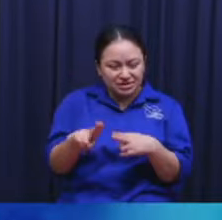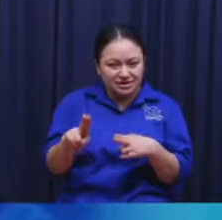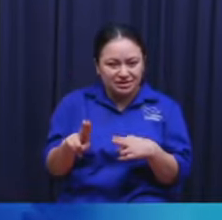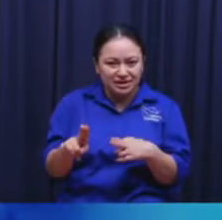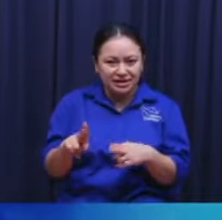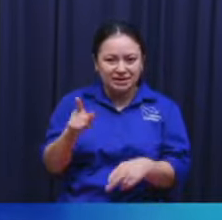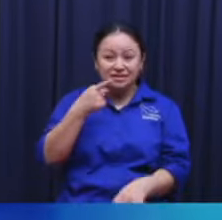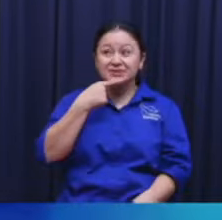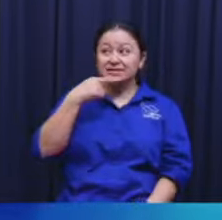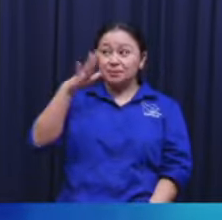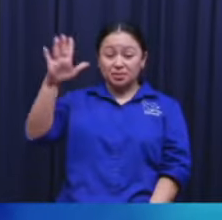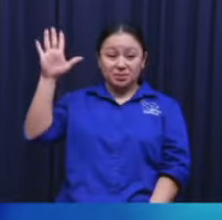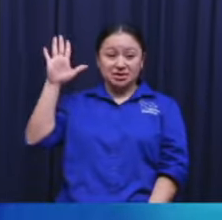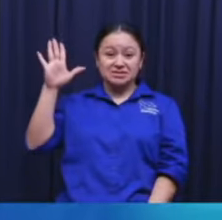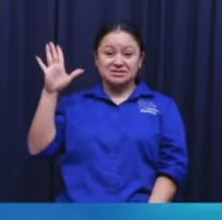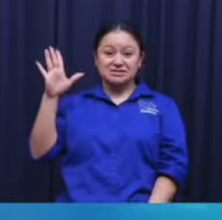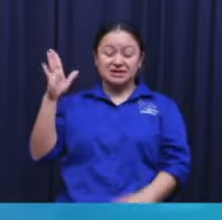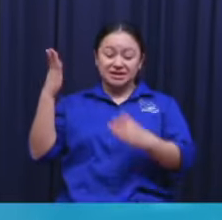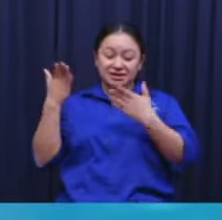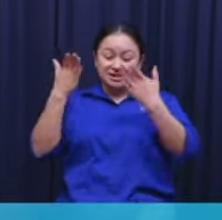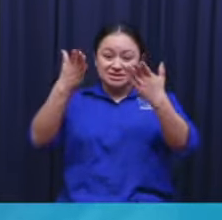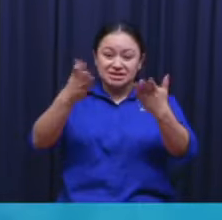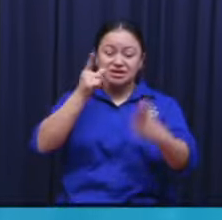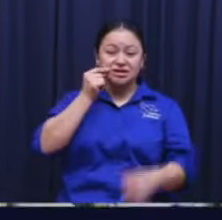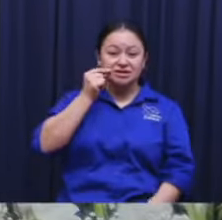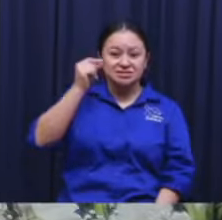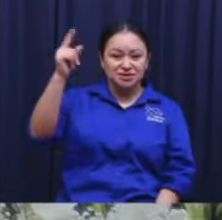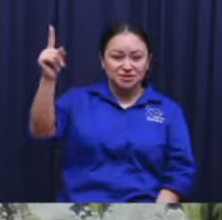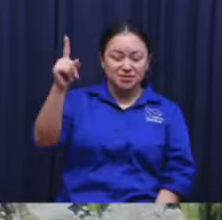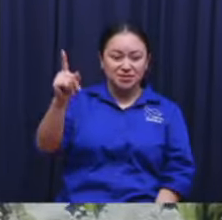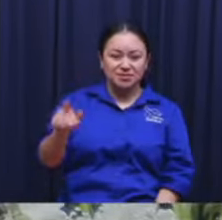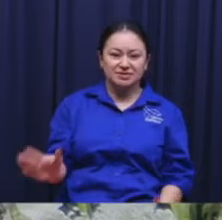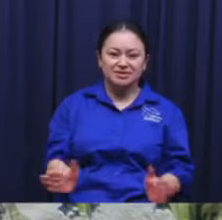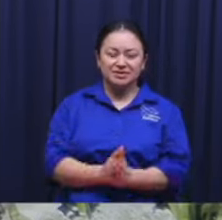un aplauso bien fuerte al Rey bendito. ¡Aleluya!